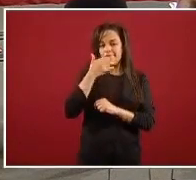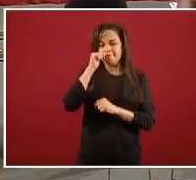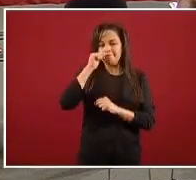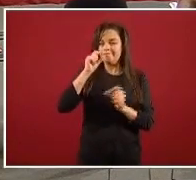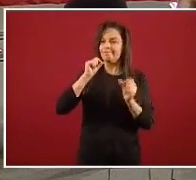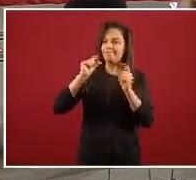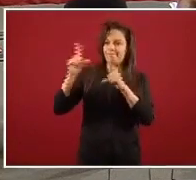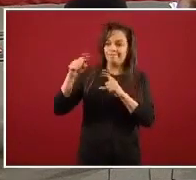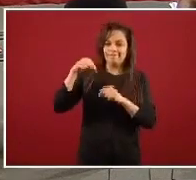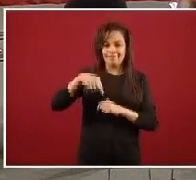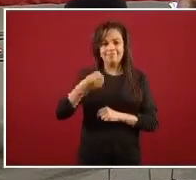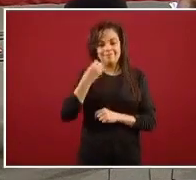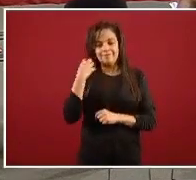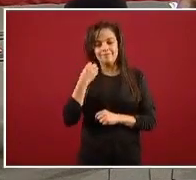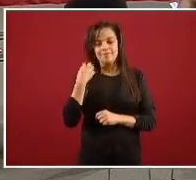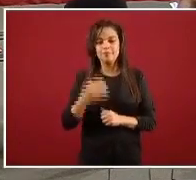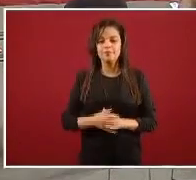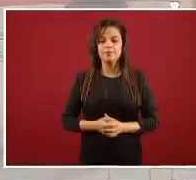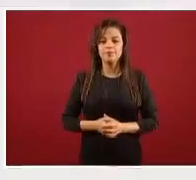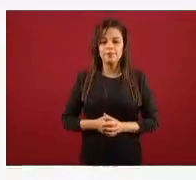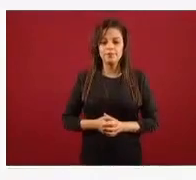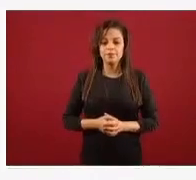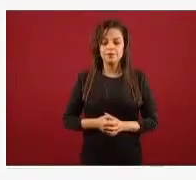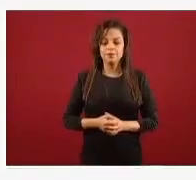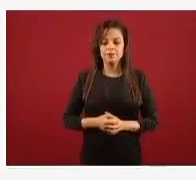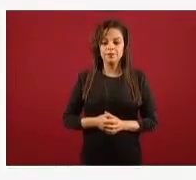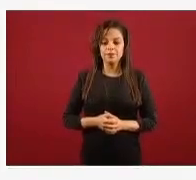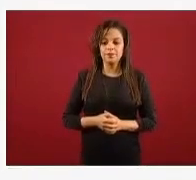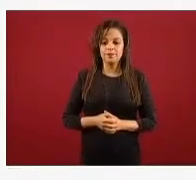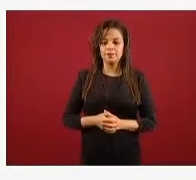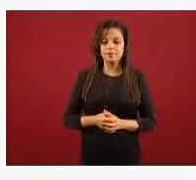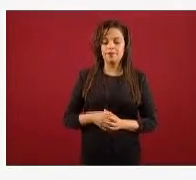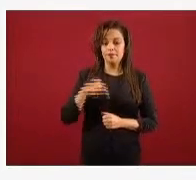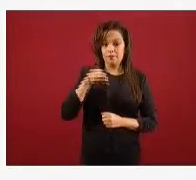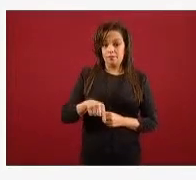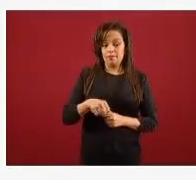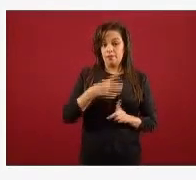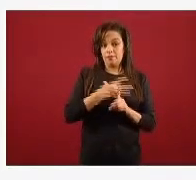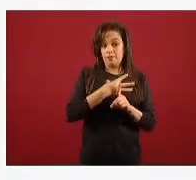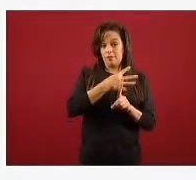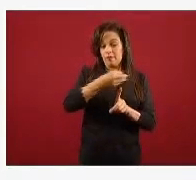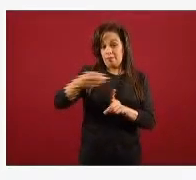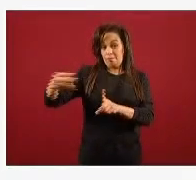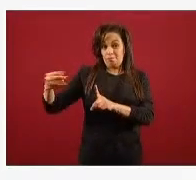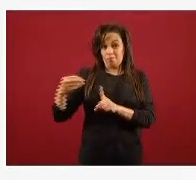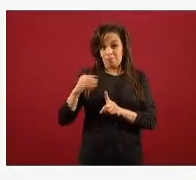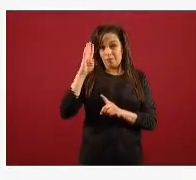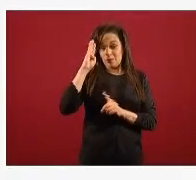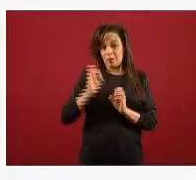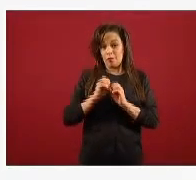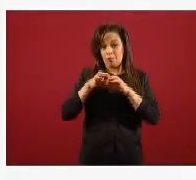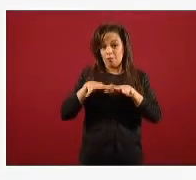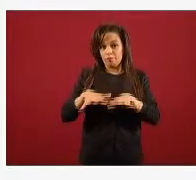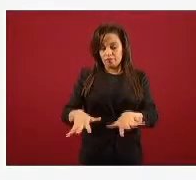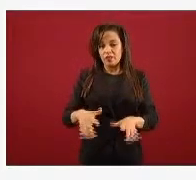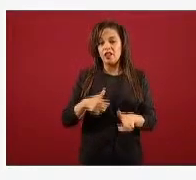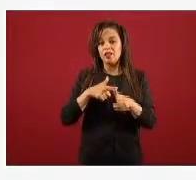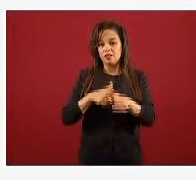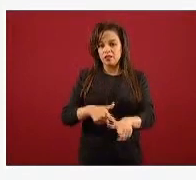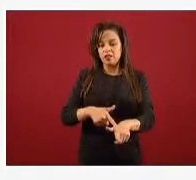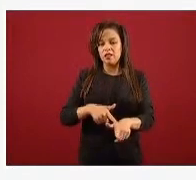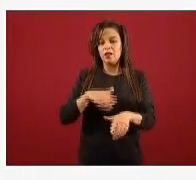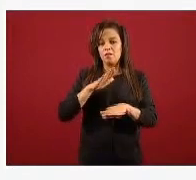días en esta conferencia actualizar, la pandemia a nivel mundial continúa su evolución.